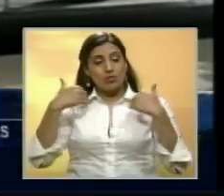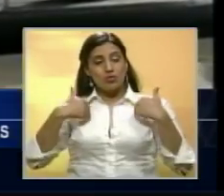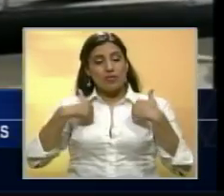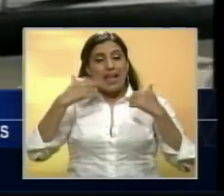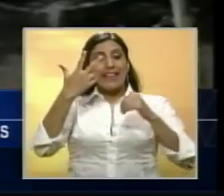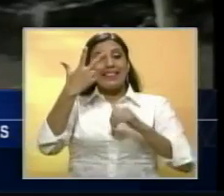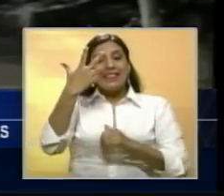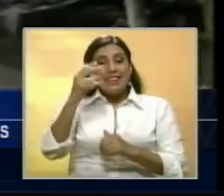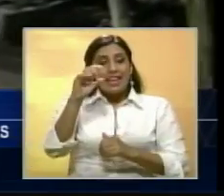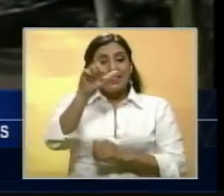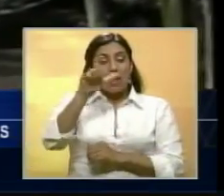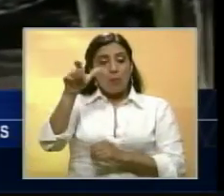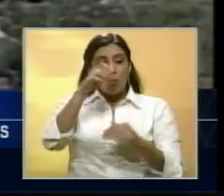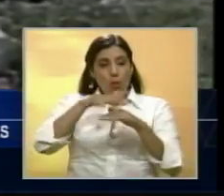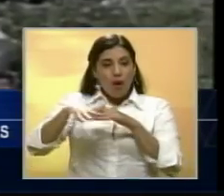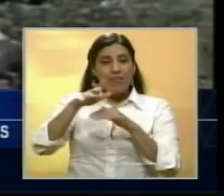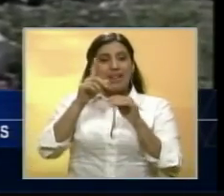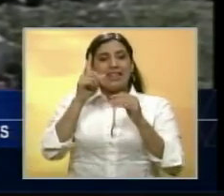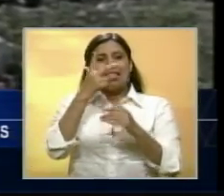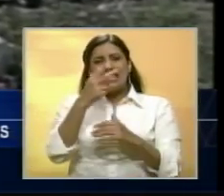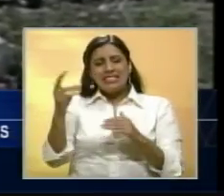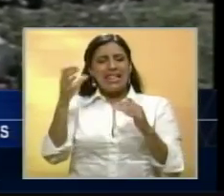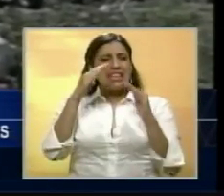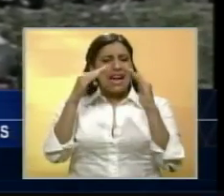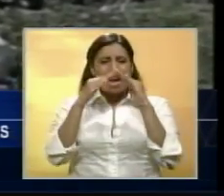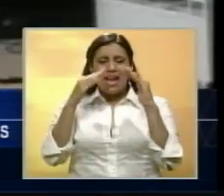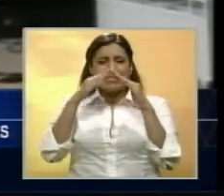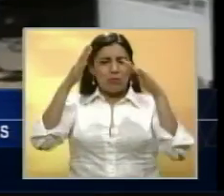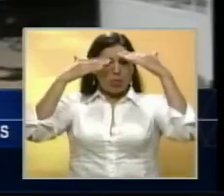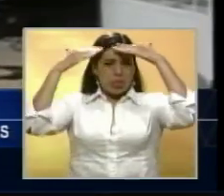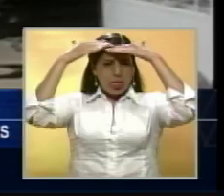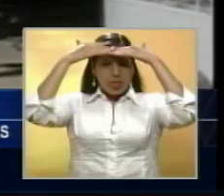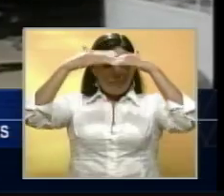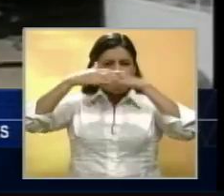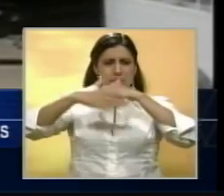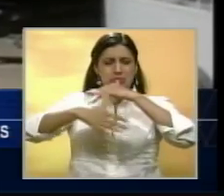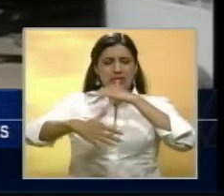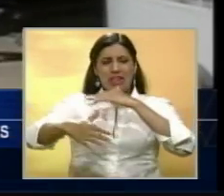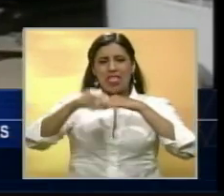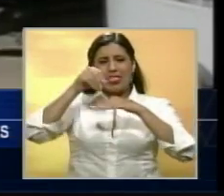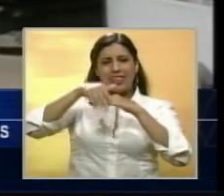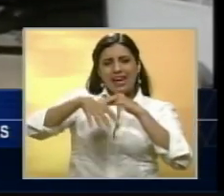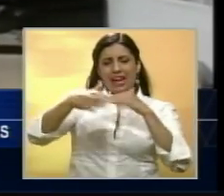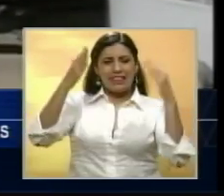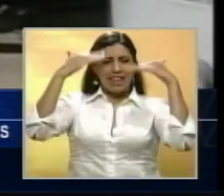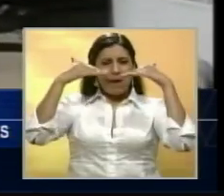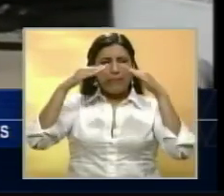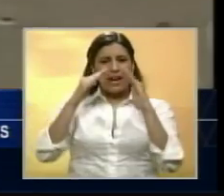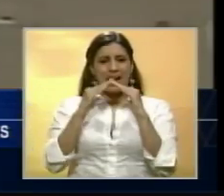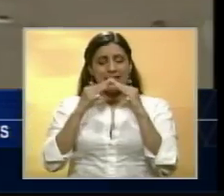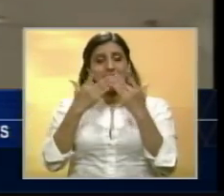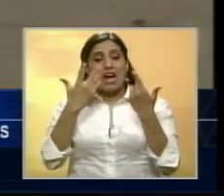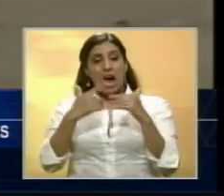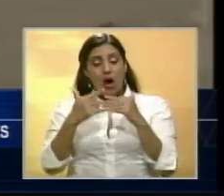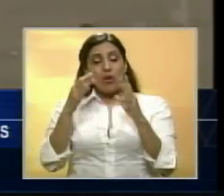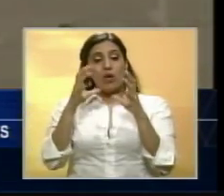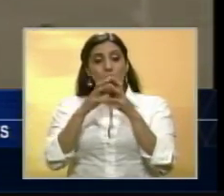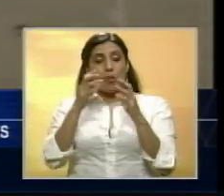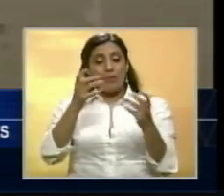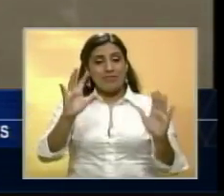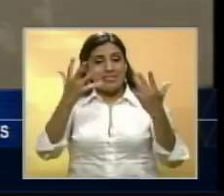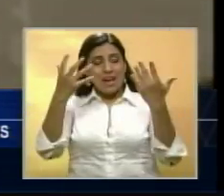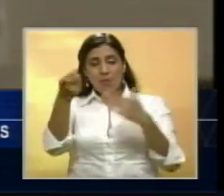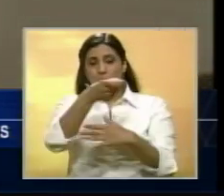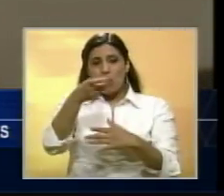30 poblados en los que cientos de casas fueron sepultadas por los deslizamientos de tierra. Asimismo, los equipos de rescate siguen